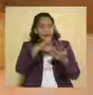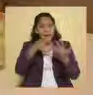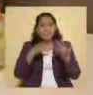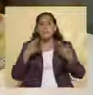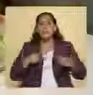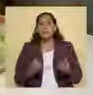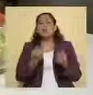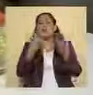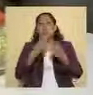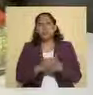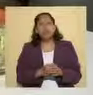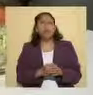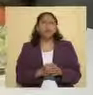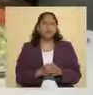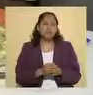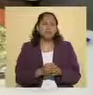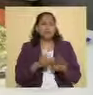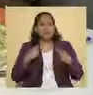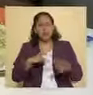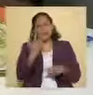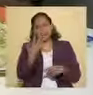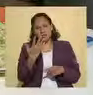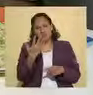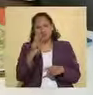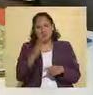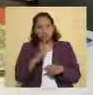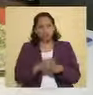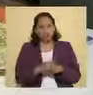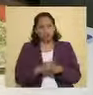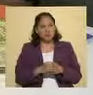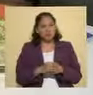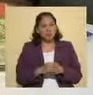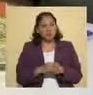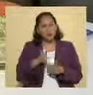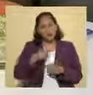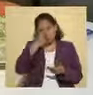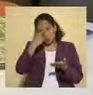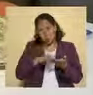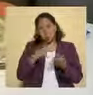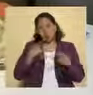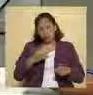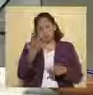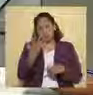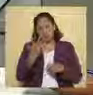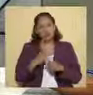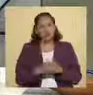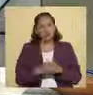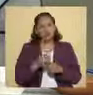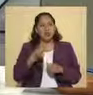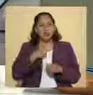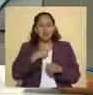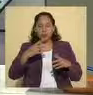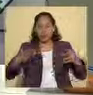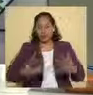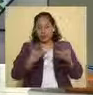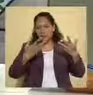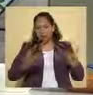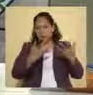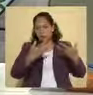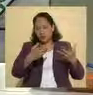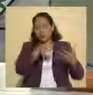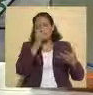a ti qué será para cinco personas no Yo calculo bueno es que además yo te voy a decir yo con la ensalada normalmente